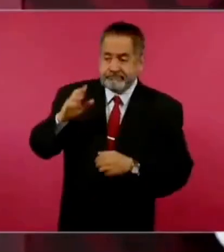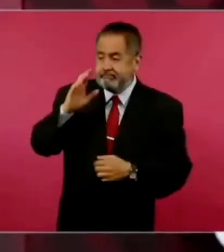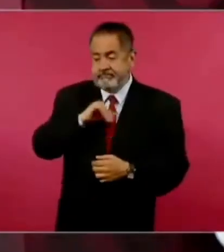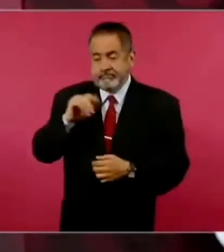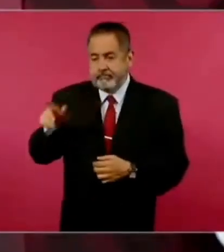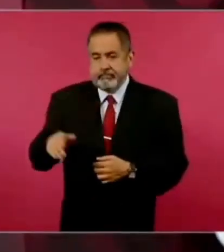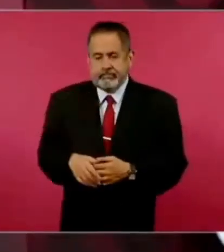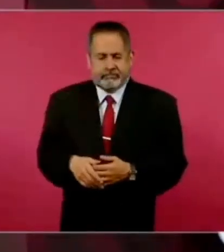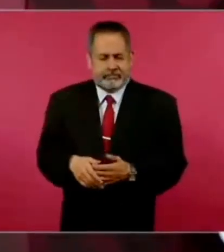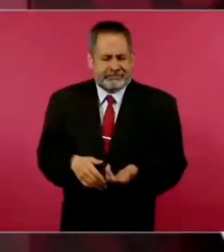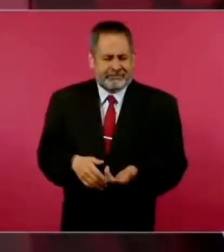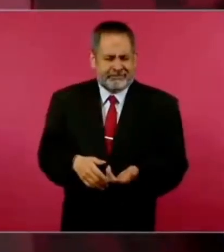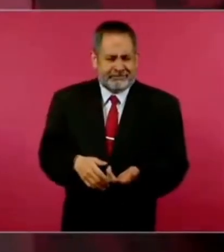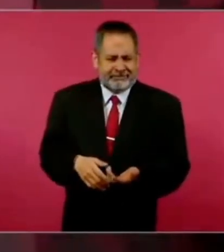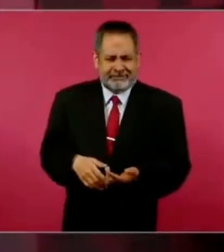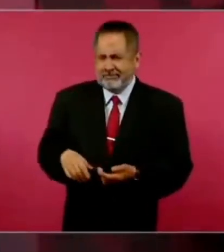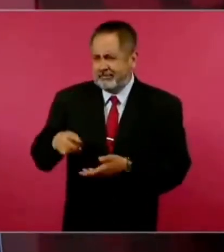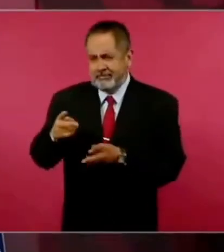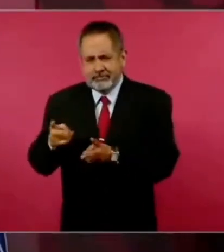Y los